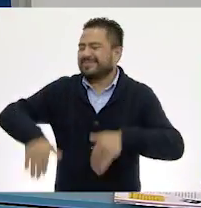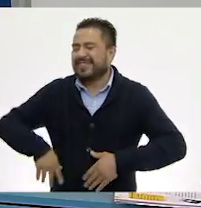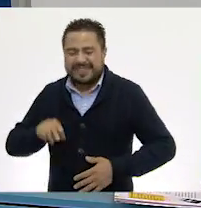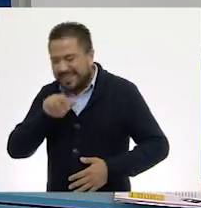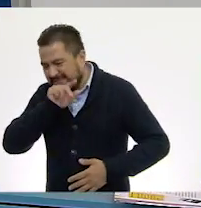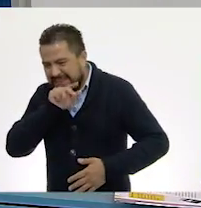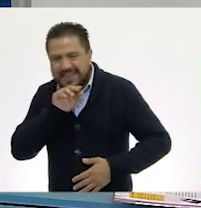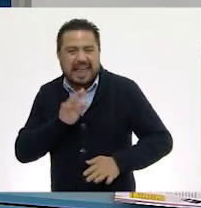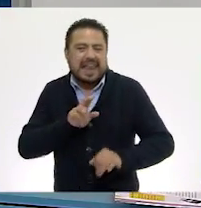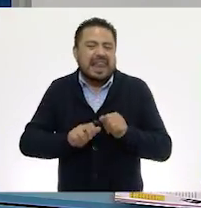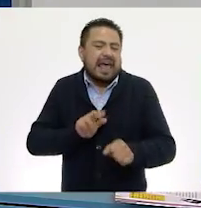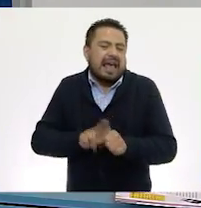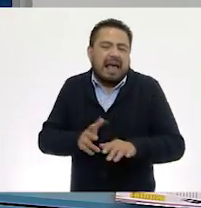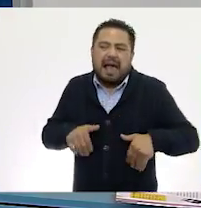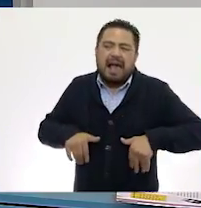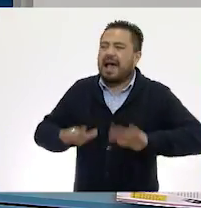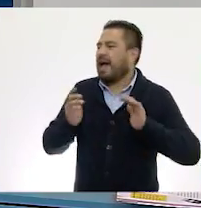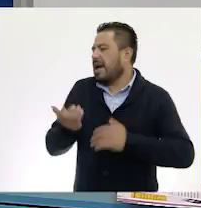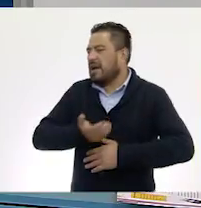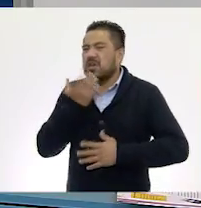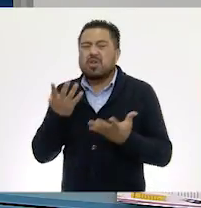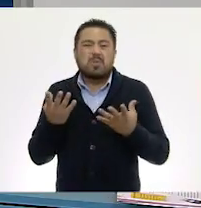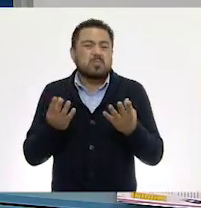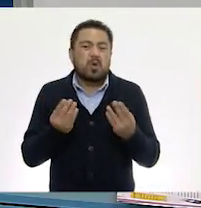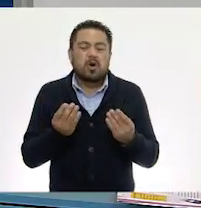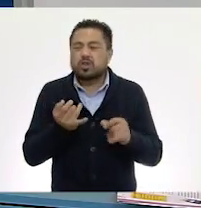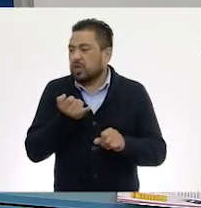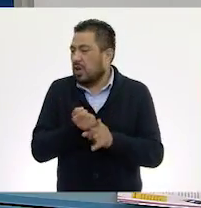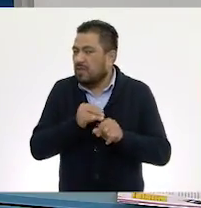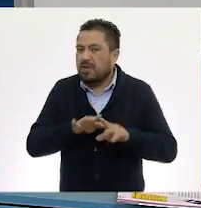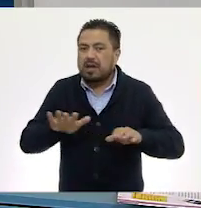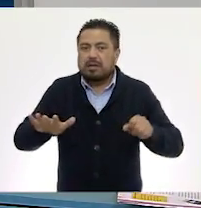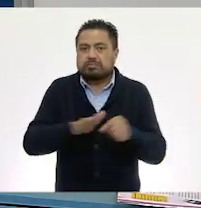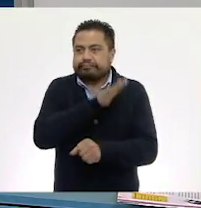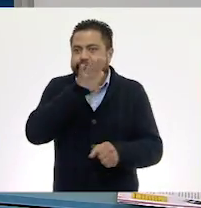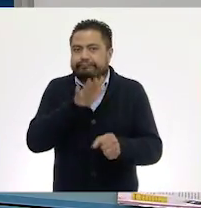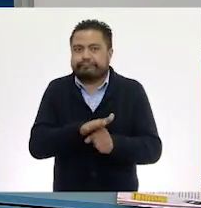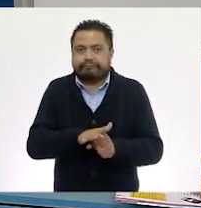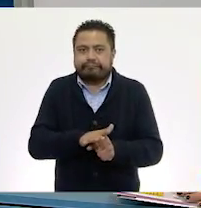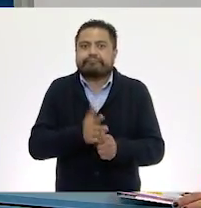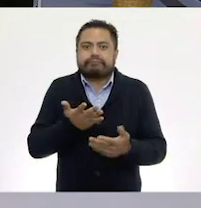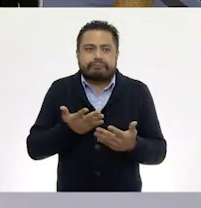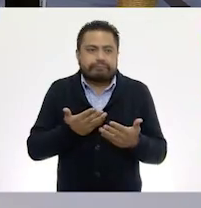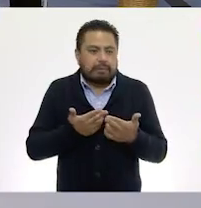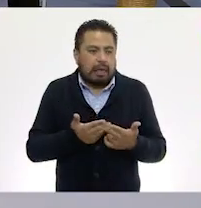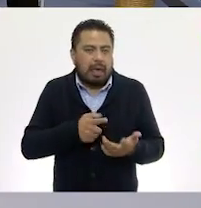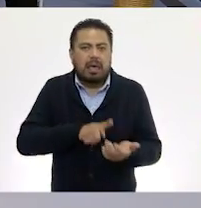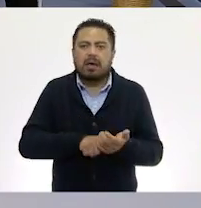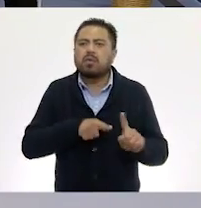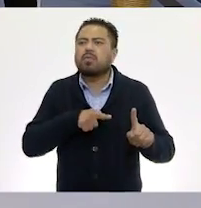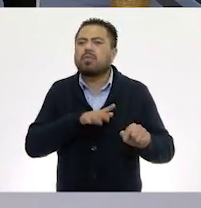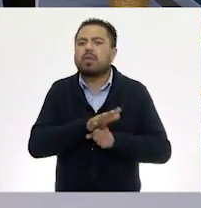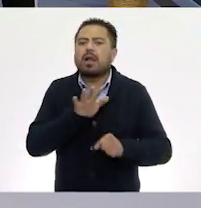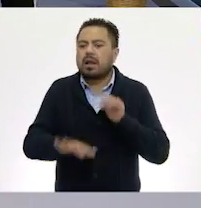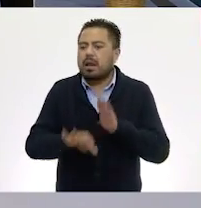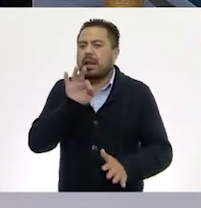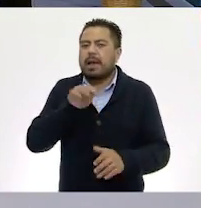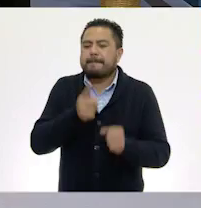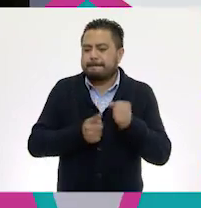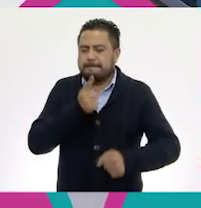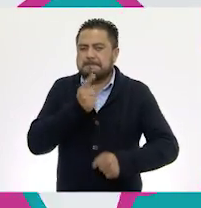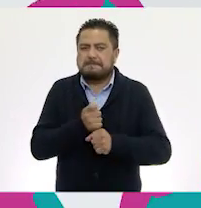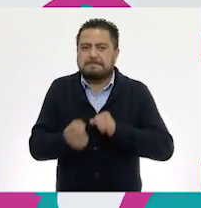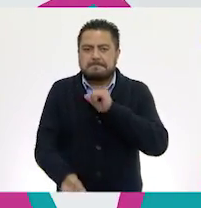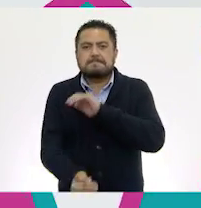Es muy natural que entre tanta información nos saturamos y nos agobiamos al punto de que elegimos la primera. La que se